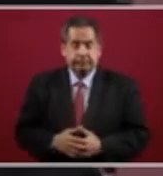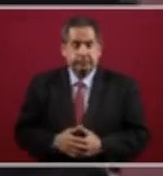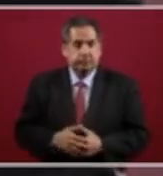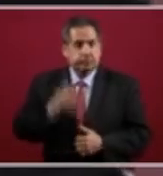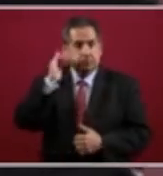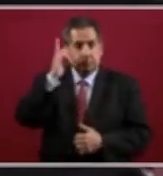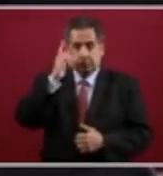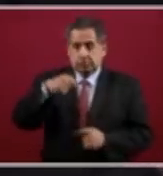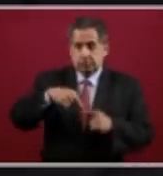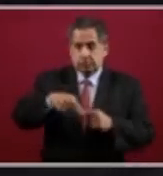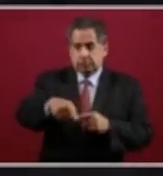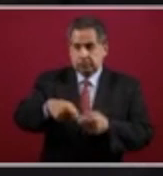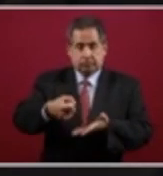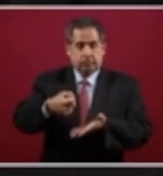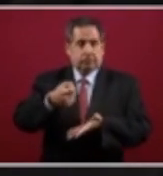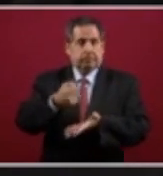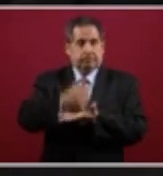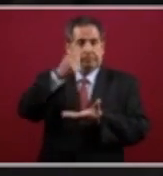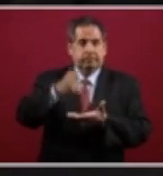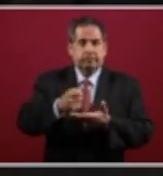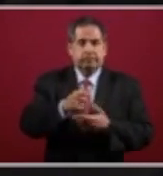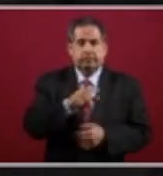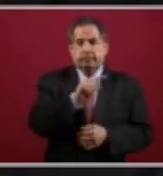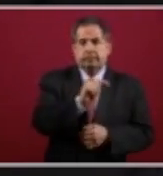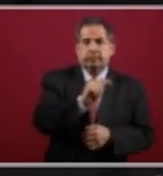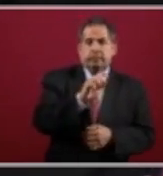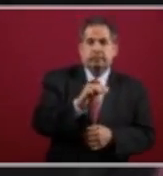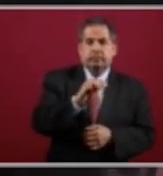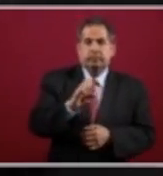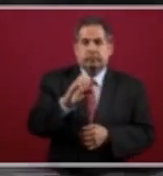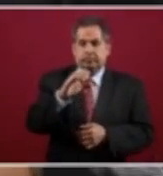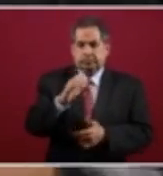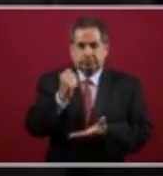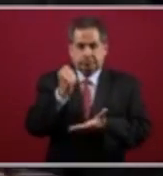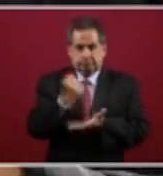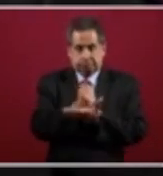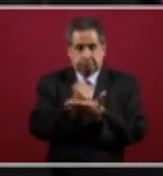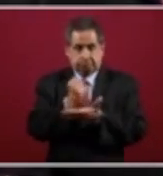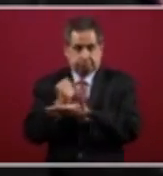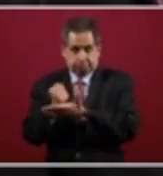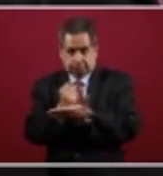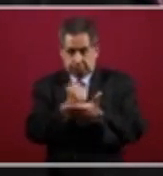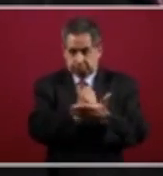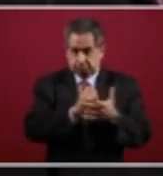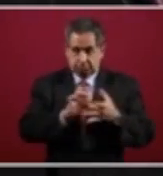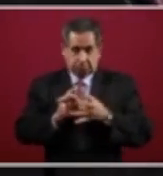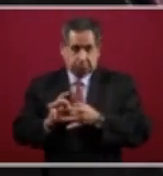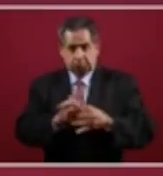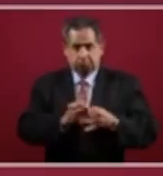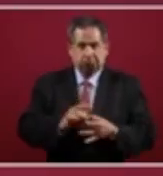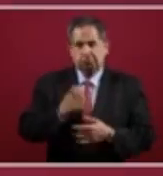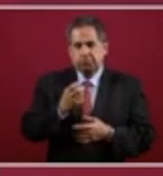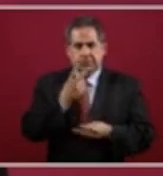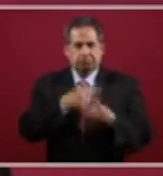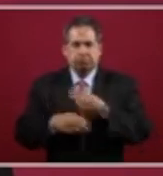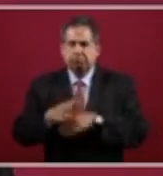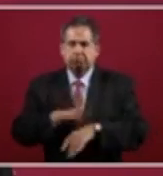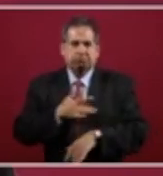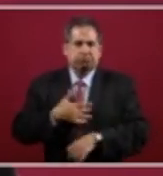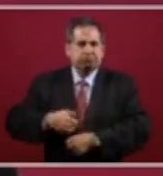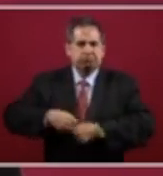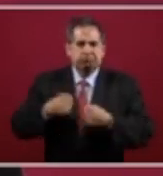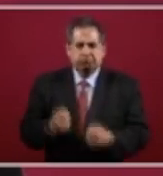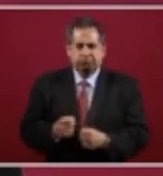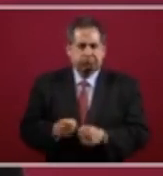apruebe el tratado de libre comercio y eso nos va a dar más estabilidad. Se